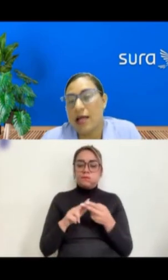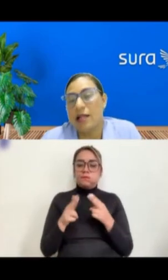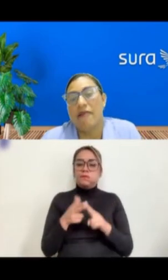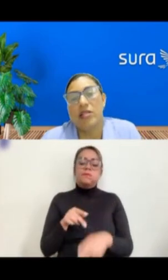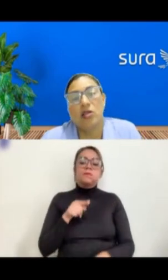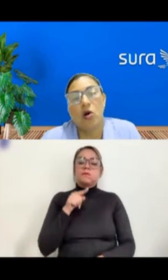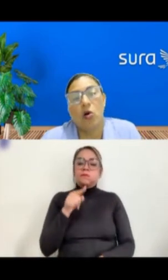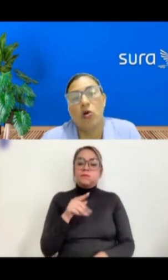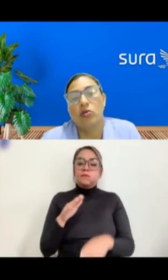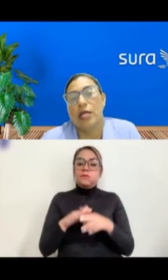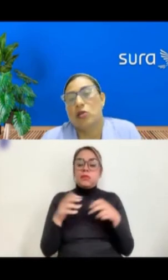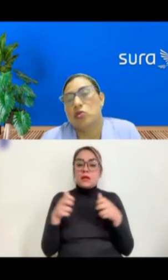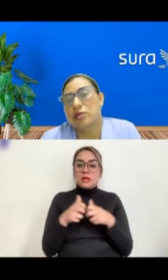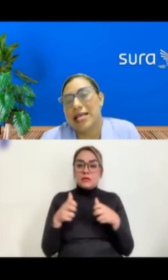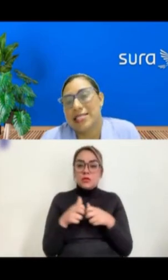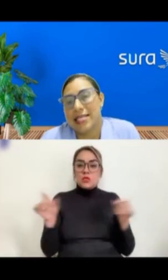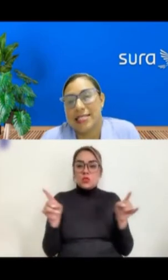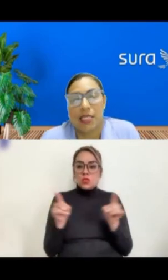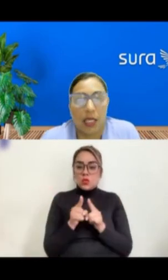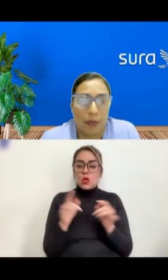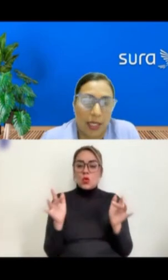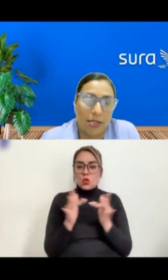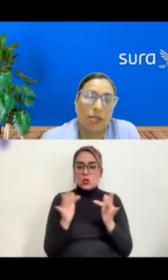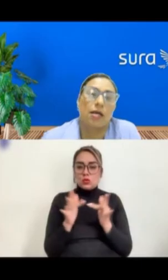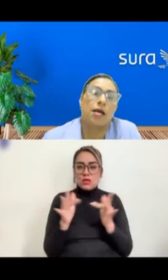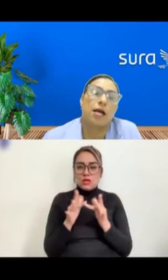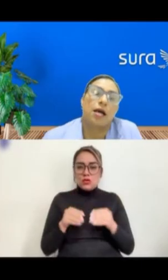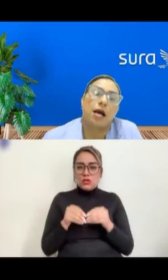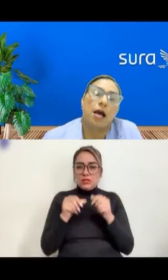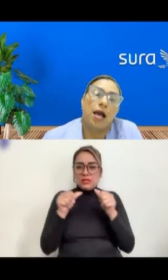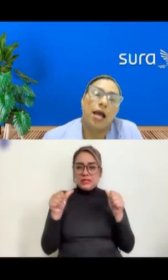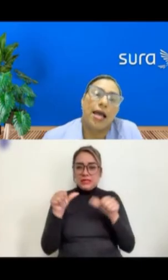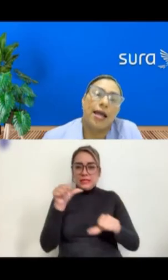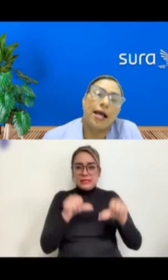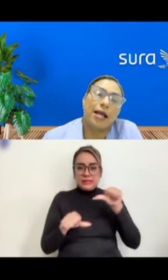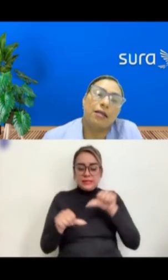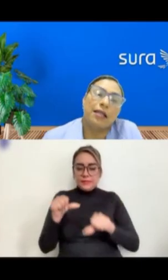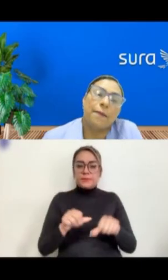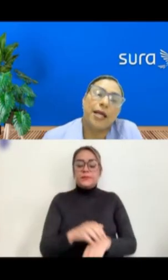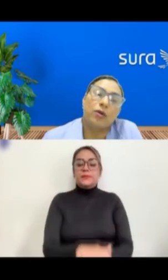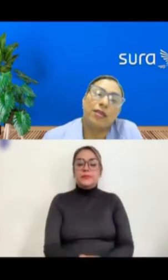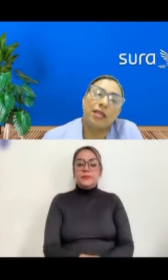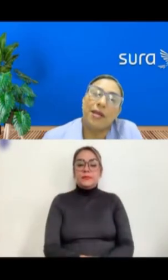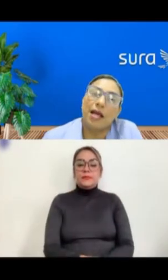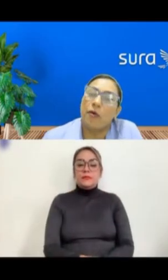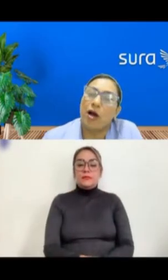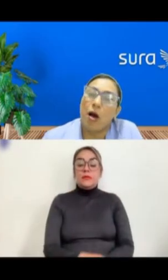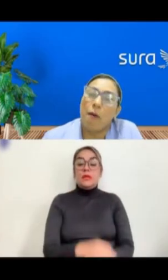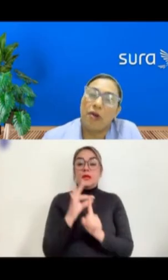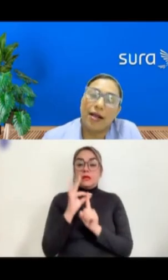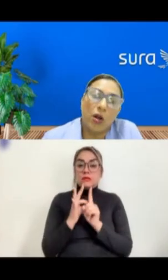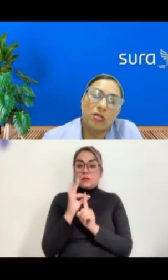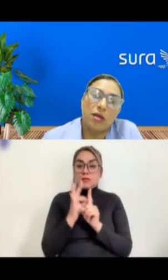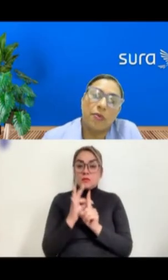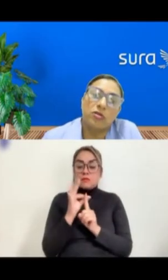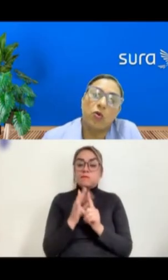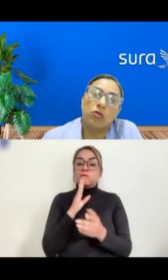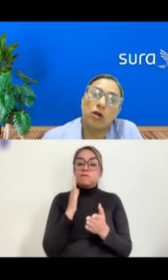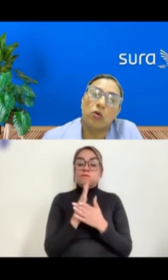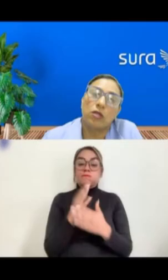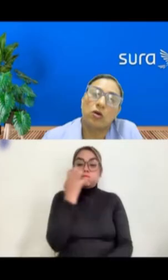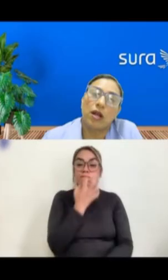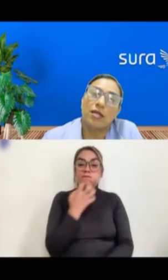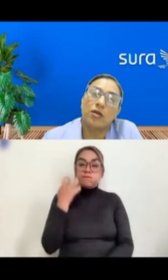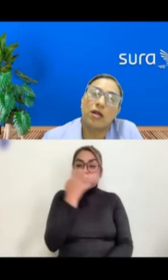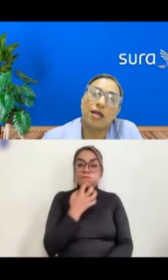la electricidad, la fricción o el contacto de sustancias químicas. Las temperaturas térmicas provocadas por el calor se